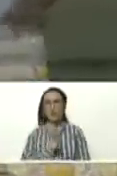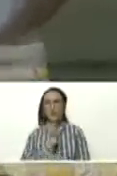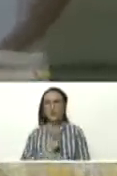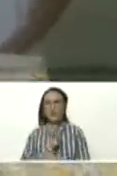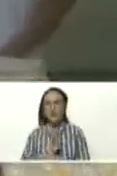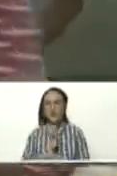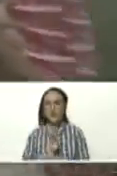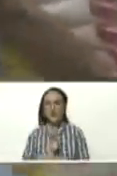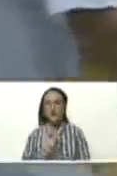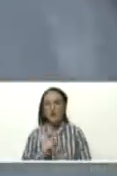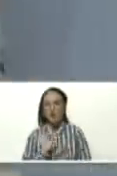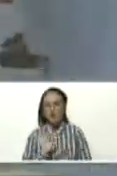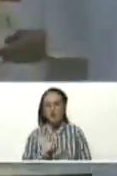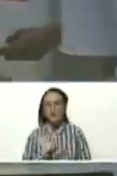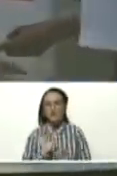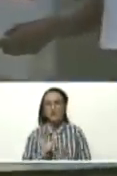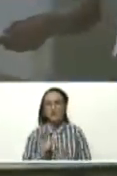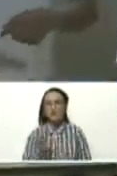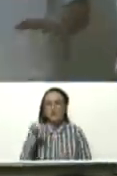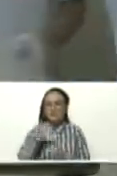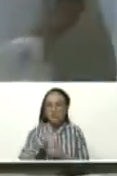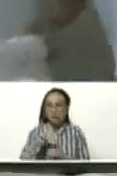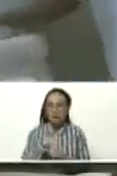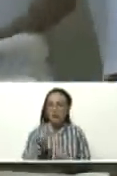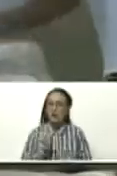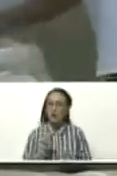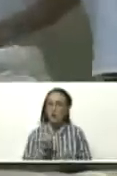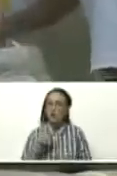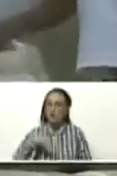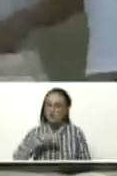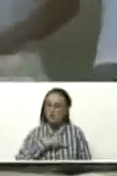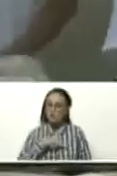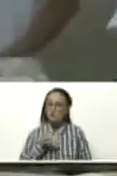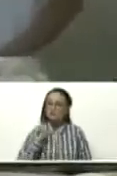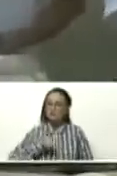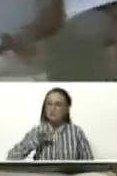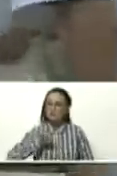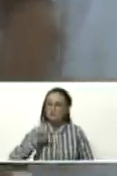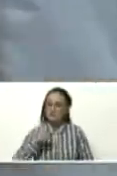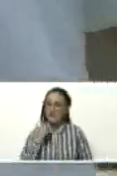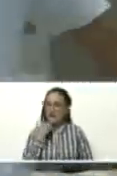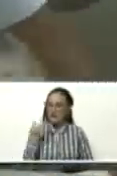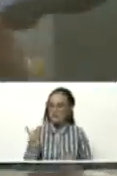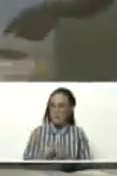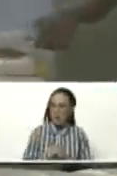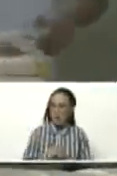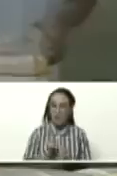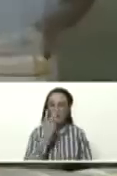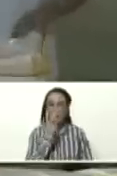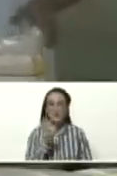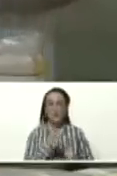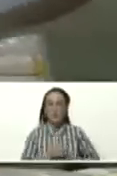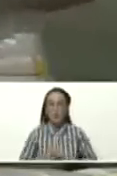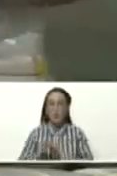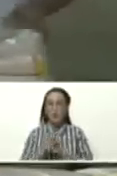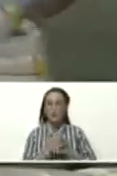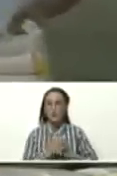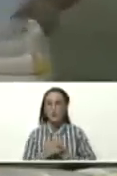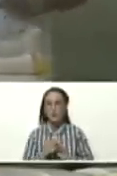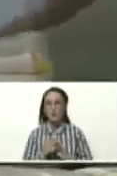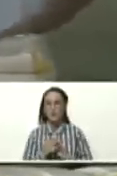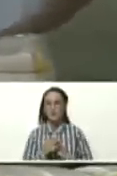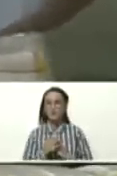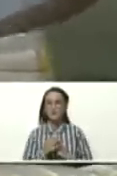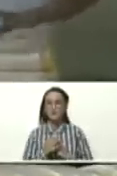el ombliguismo, cuidado con el localismo. Nosotros estamos convencidos, presidente, y por eso hace pocos días visitamos la comuna del Maizal,